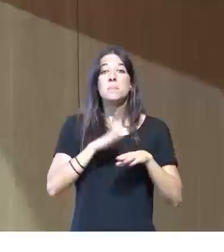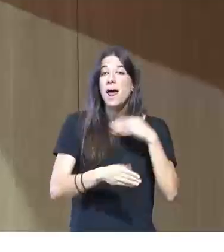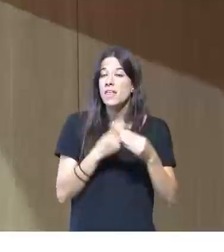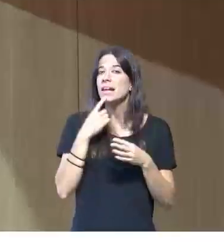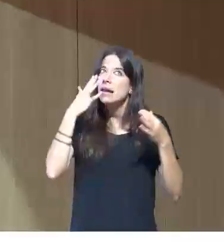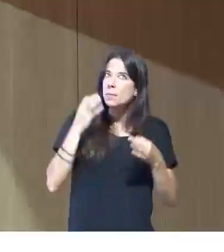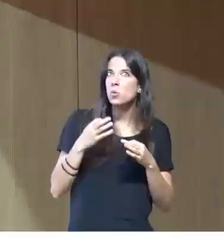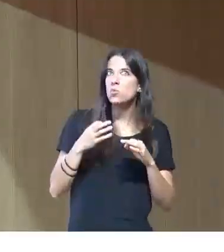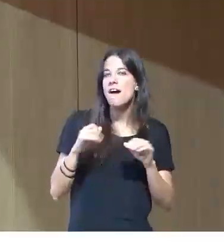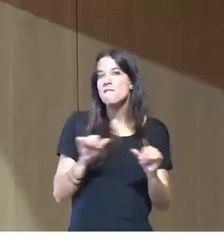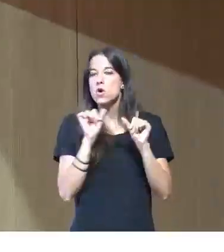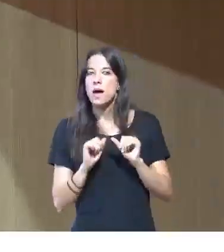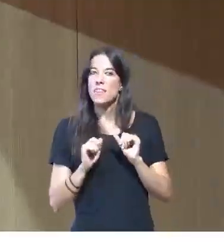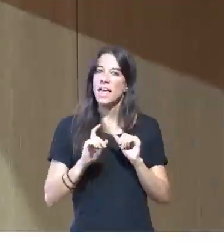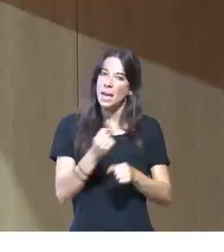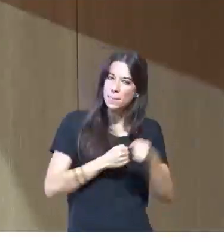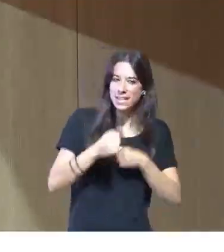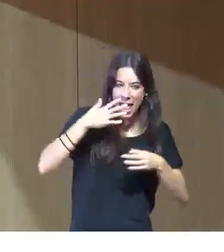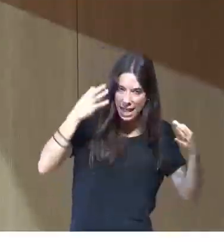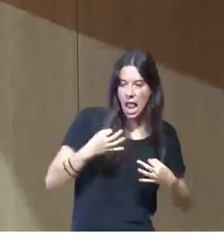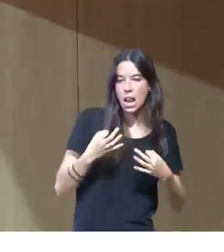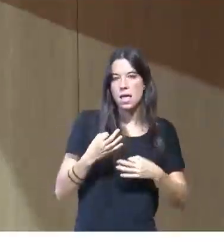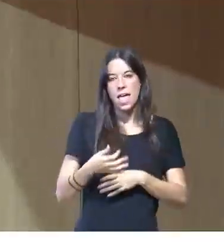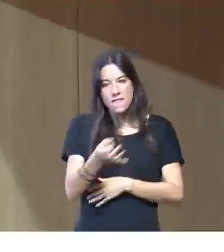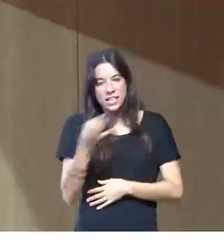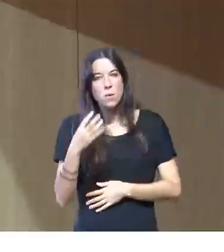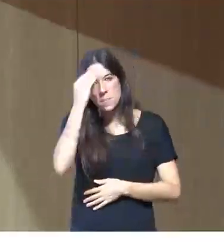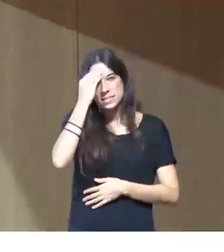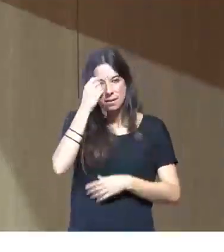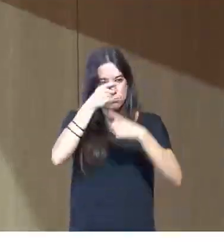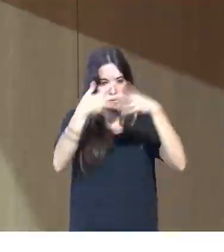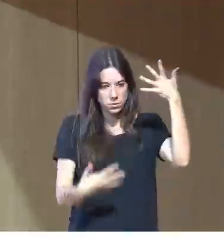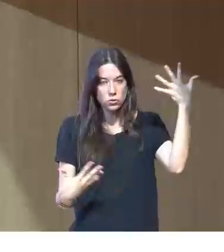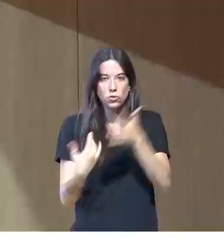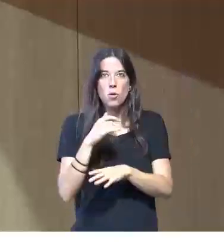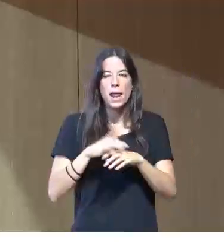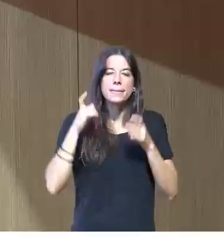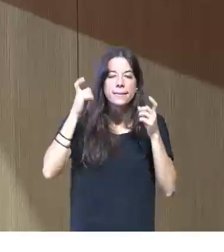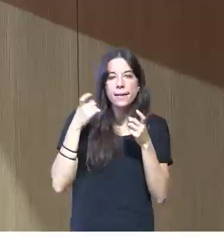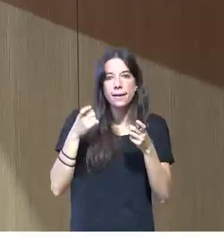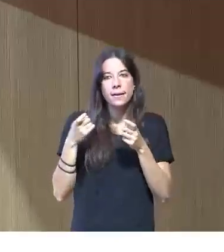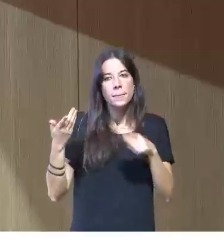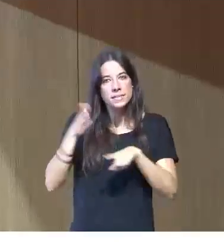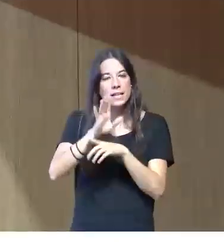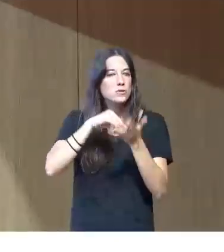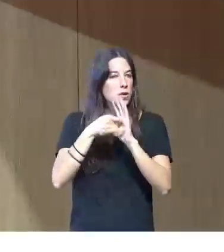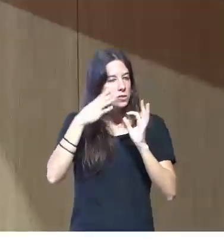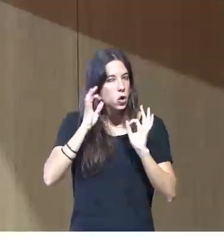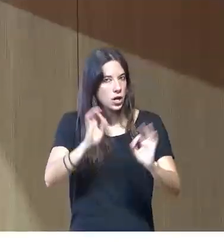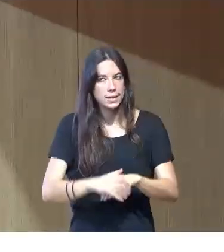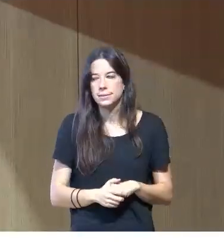efectivo pues hay que tener en cuenta todas estas cuestiones para poder pues apuntar a soluciones concretas